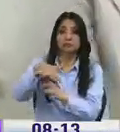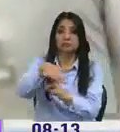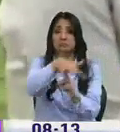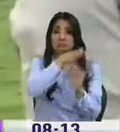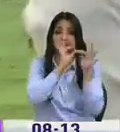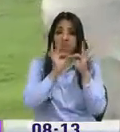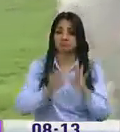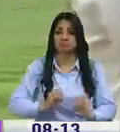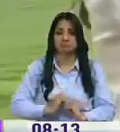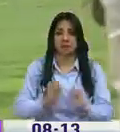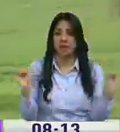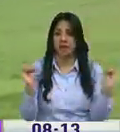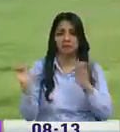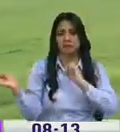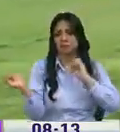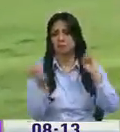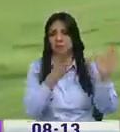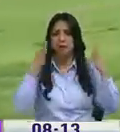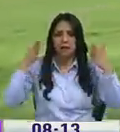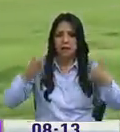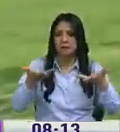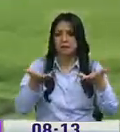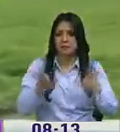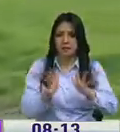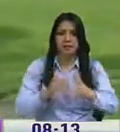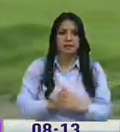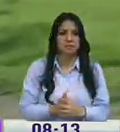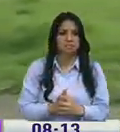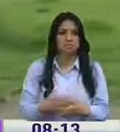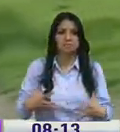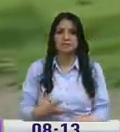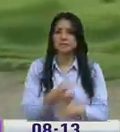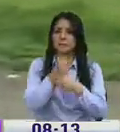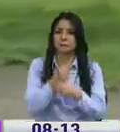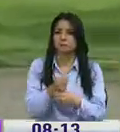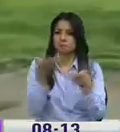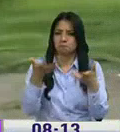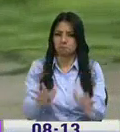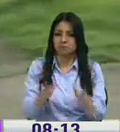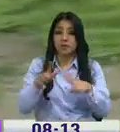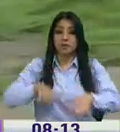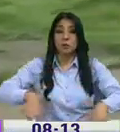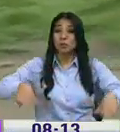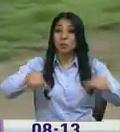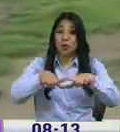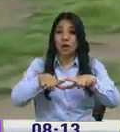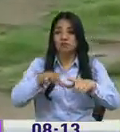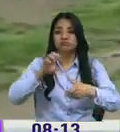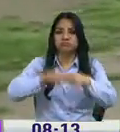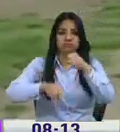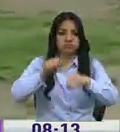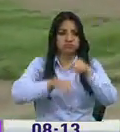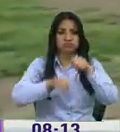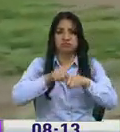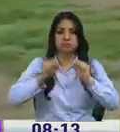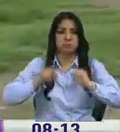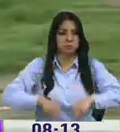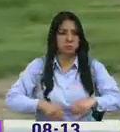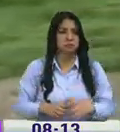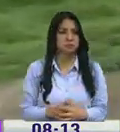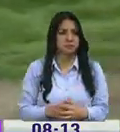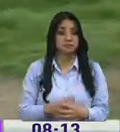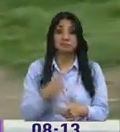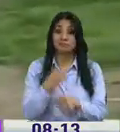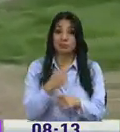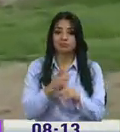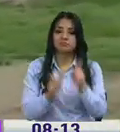vivimos en un total no existe inseguridad hay sitios totalmente destruidos que ya la gente no quiere hacer